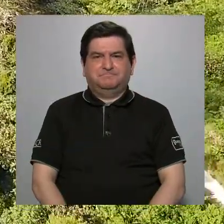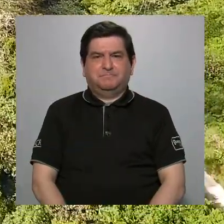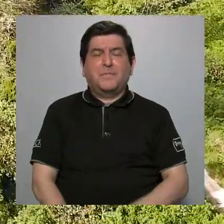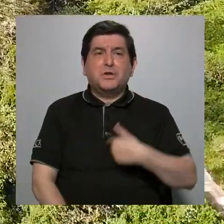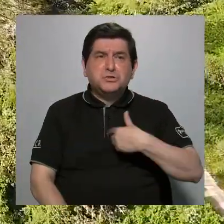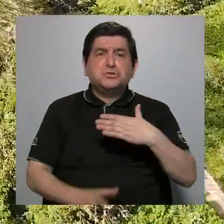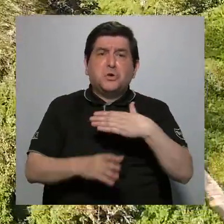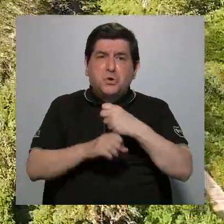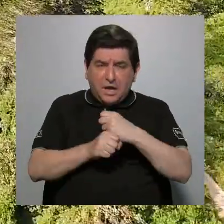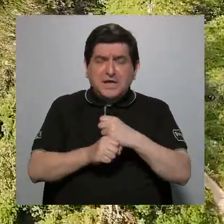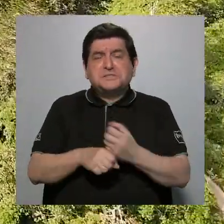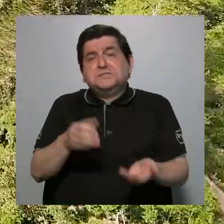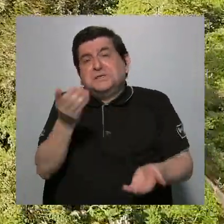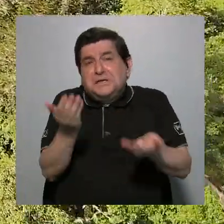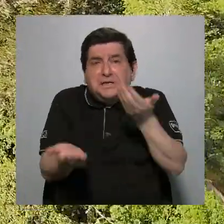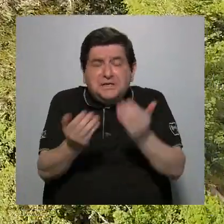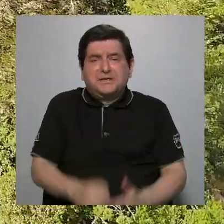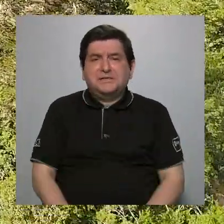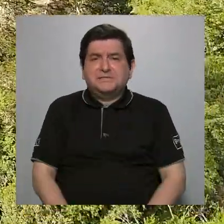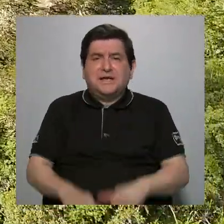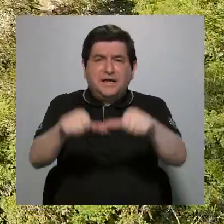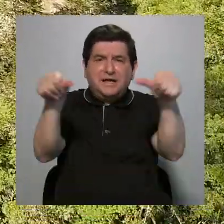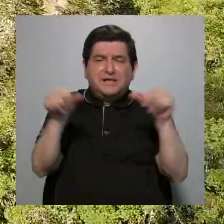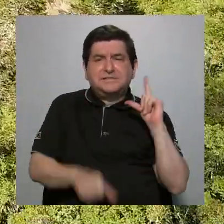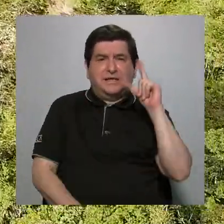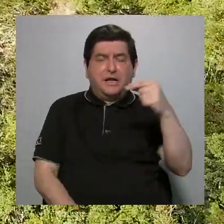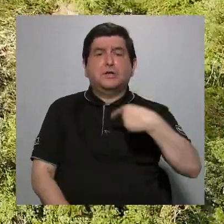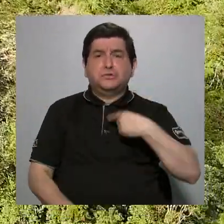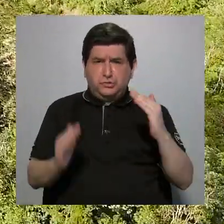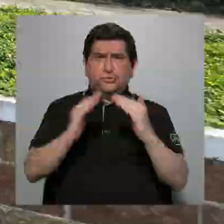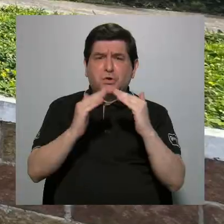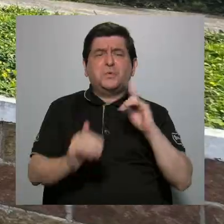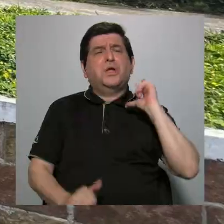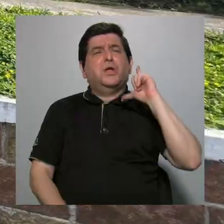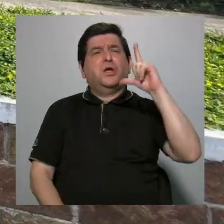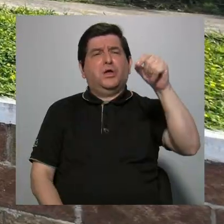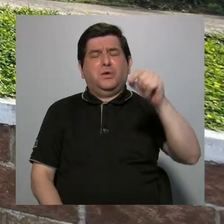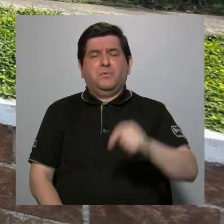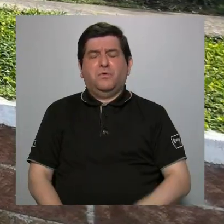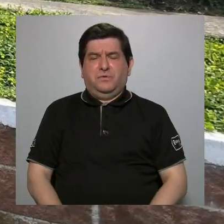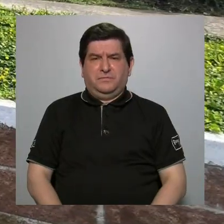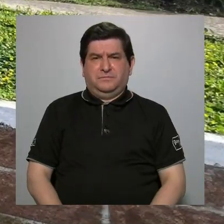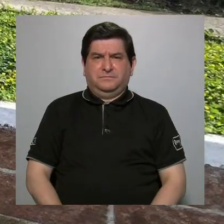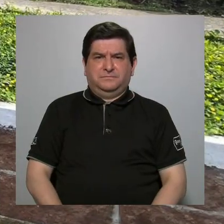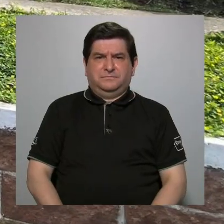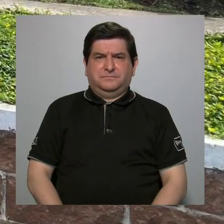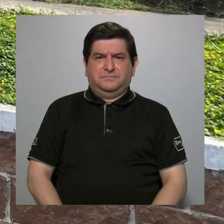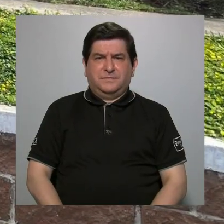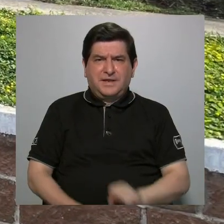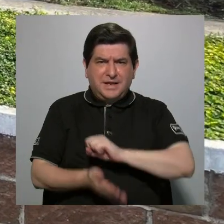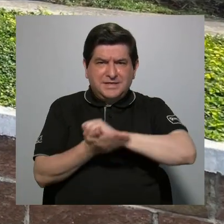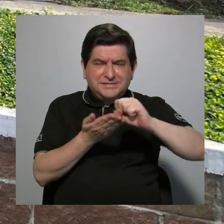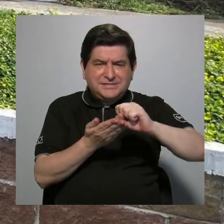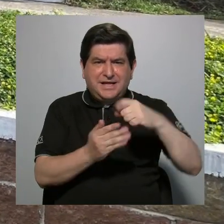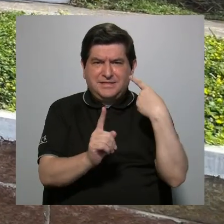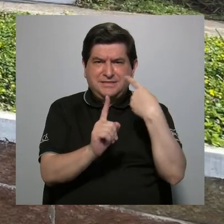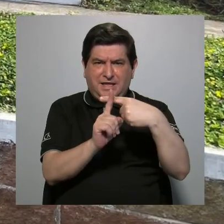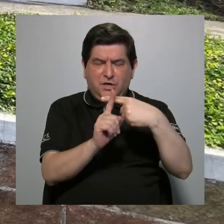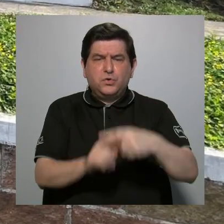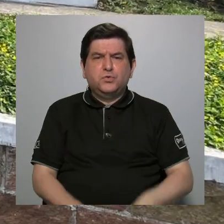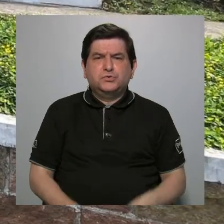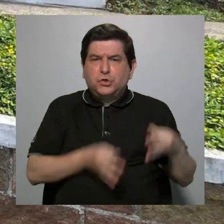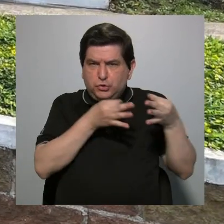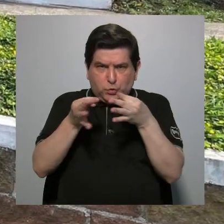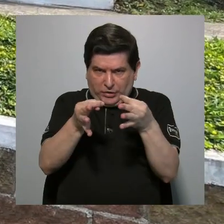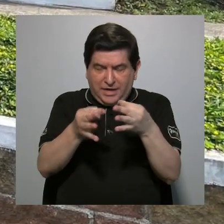Un poco lo he hecho y lo estoy haciendo, digamos, en las zonas rurales. Yo vivo en las zonas rurales, ¿no? Me trasladé para allá. Santa Cruz de Turrialba. Santa